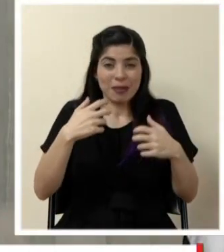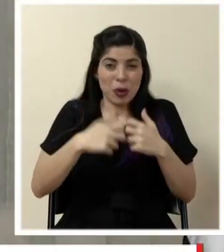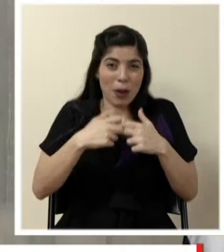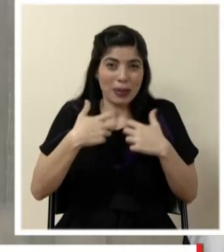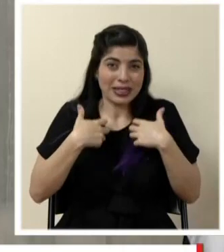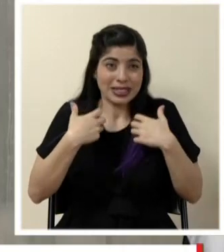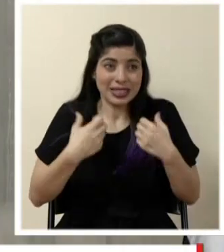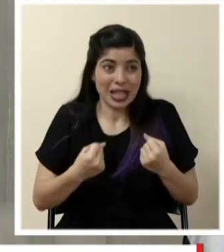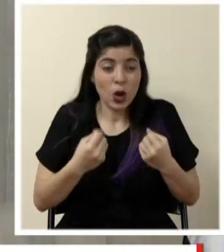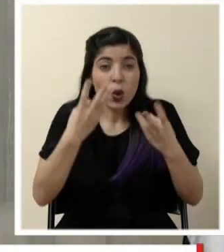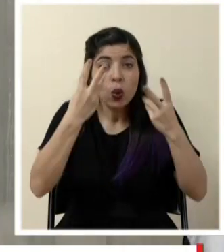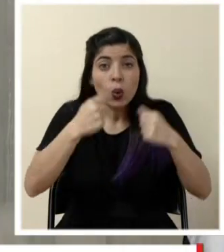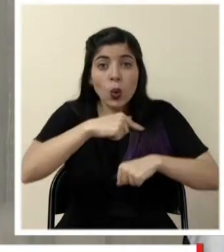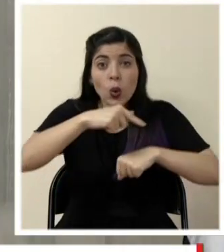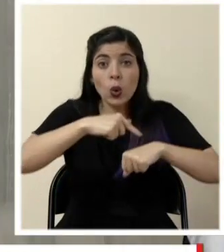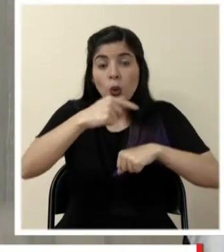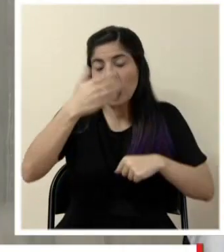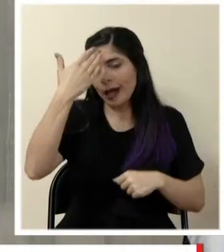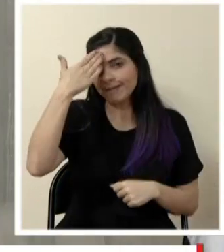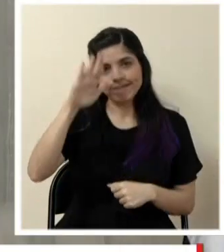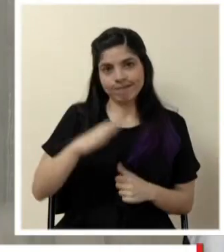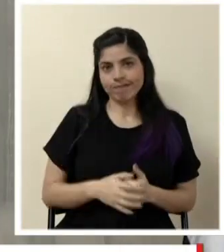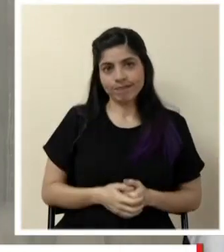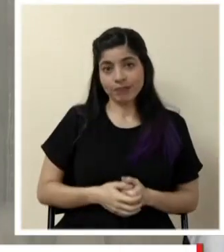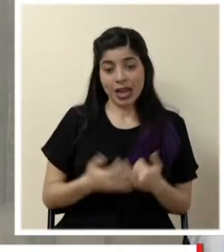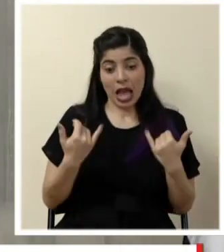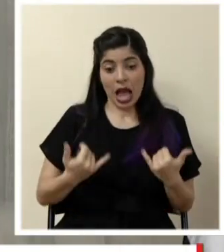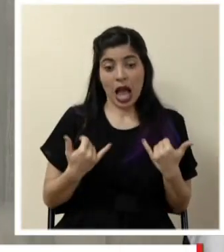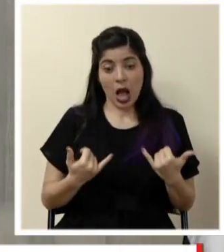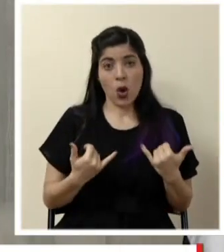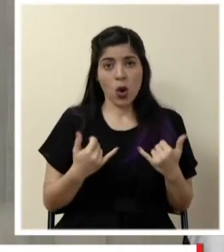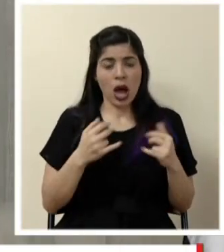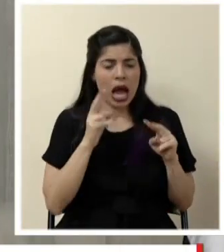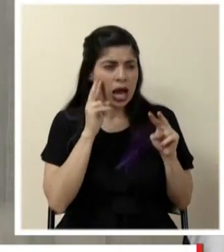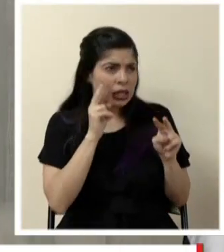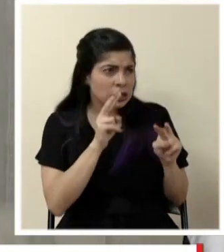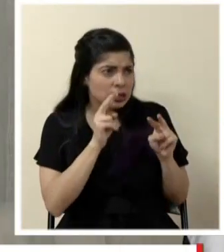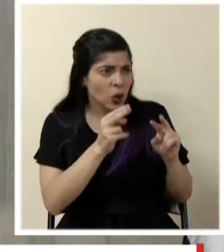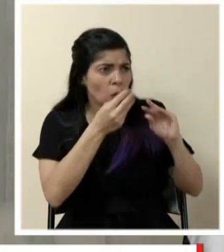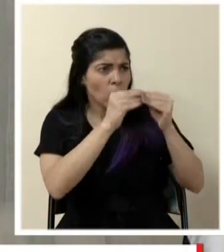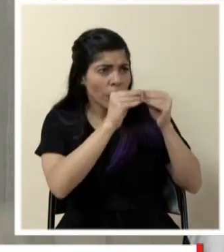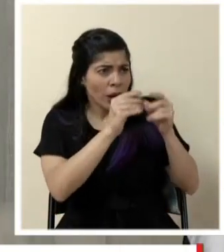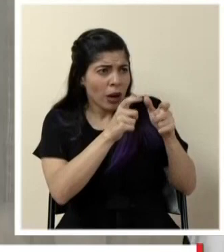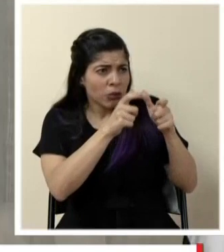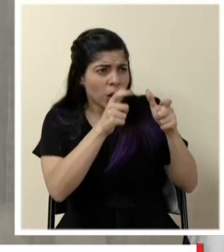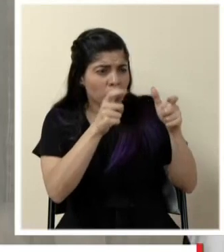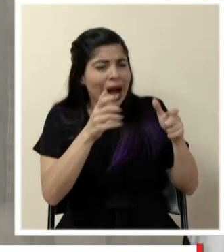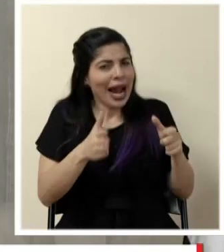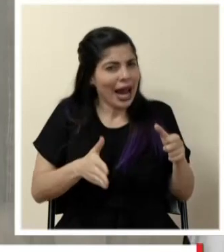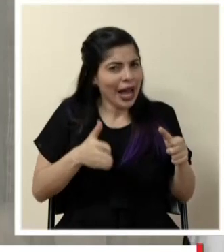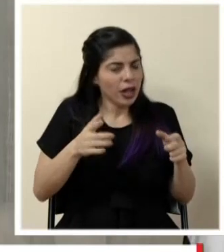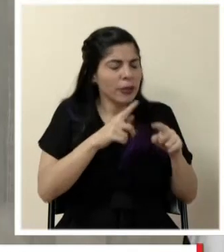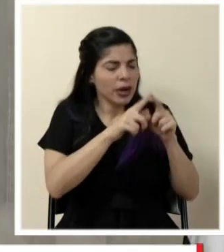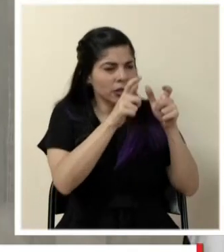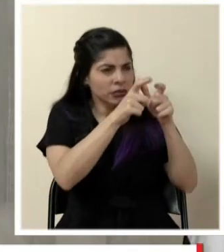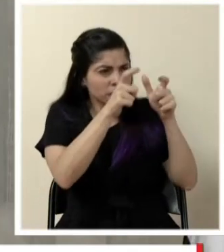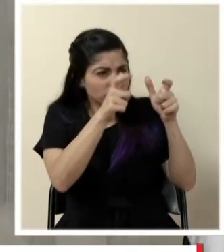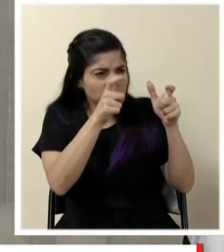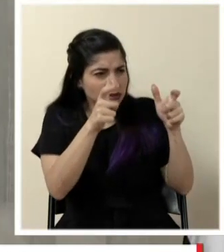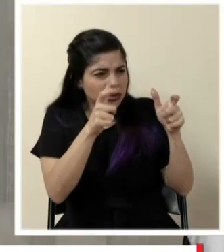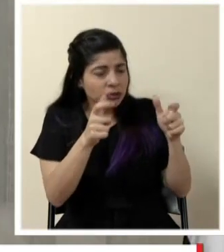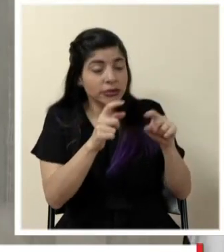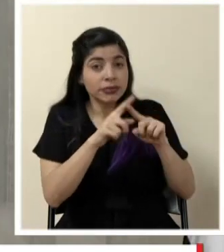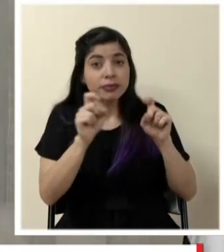sanitaria. En este momento estamos en unos números que van aumentando lentamente, pero puede